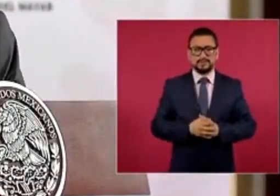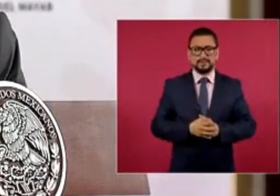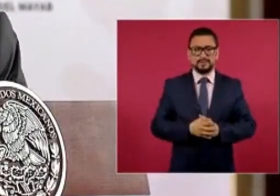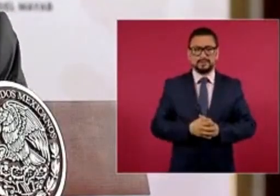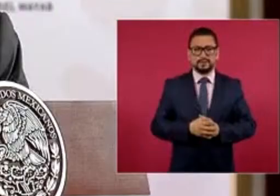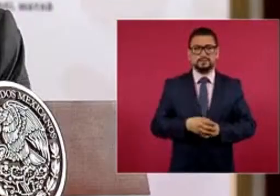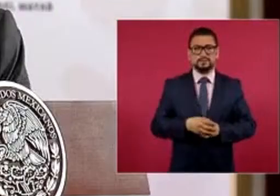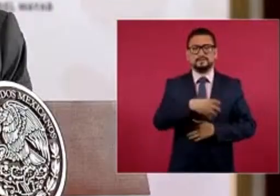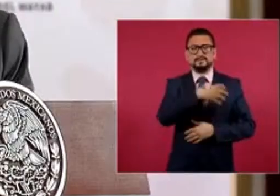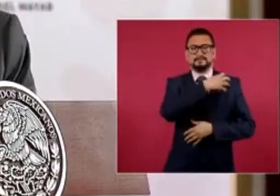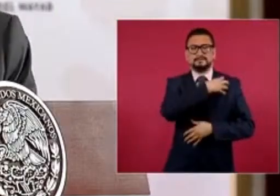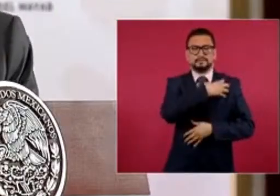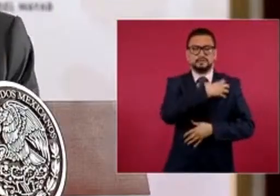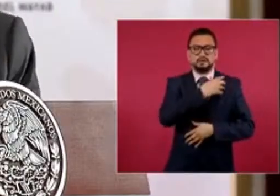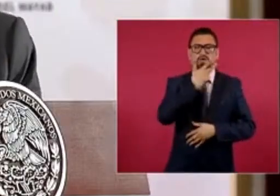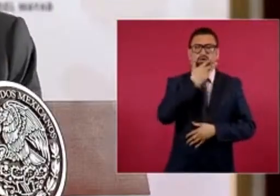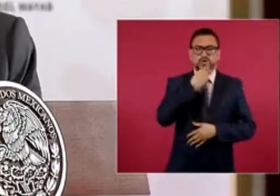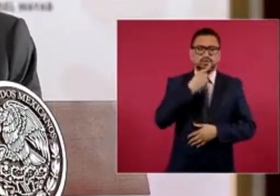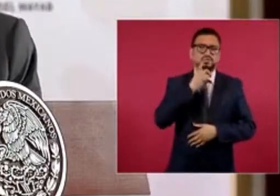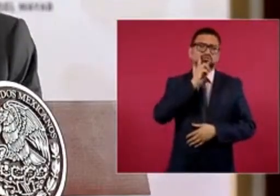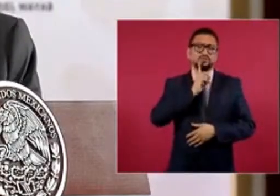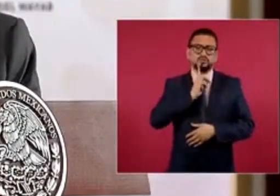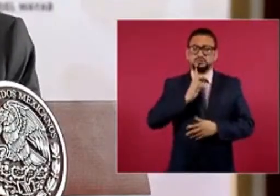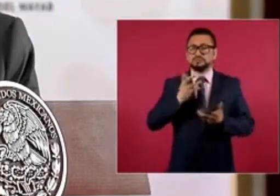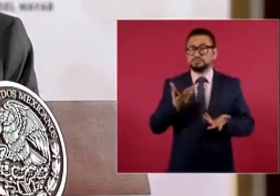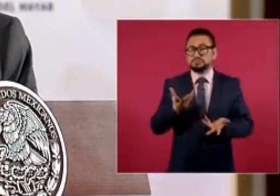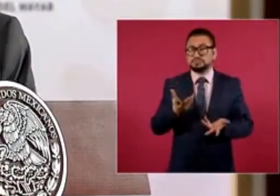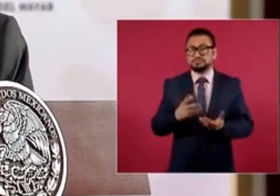Comandante o comandanta,